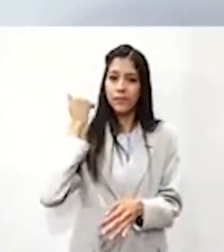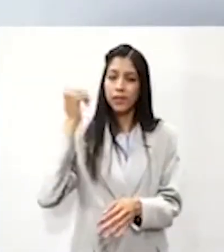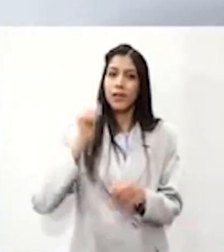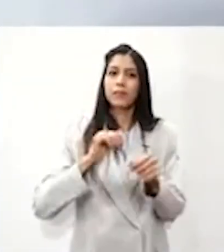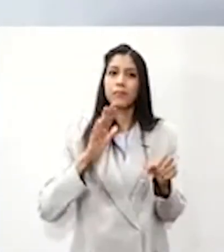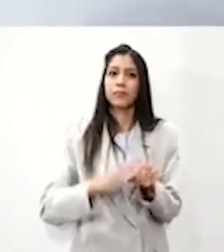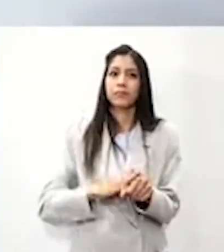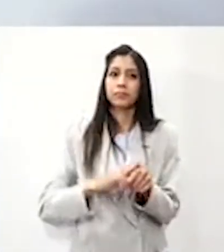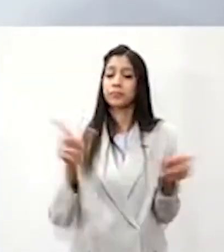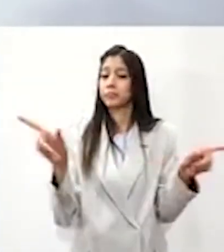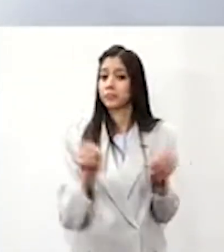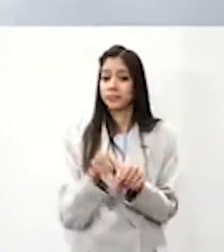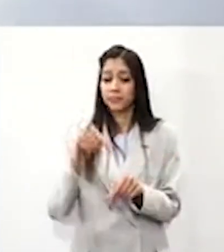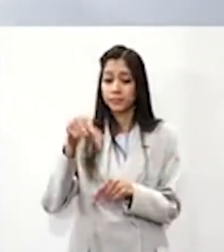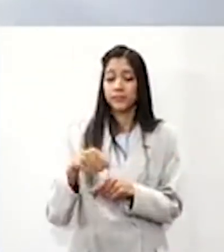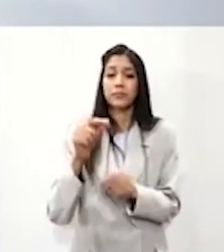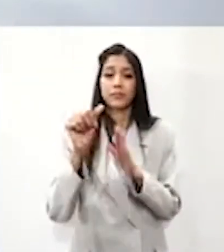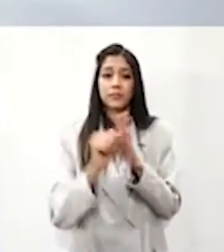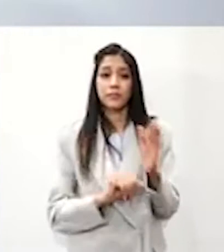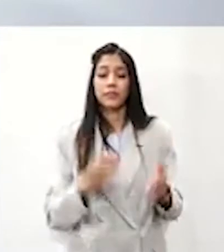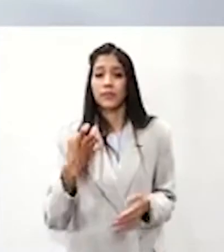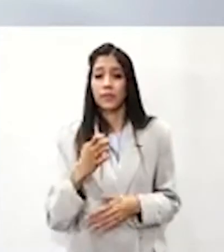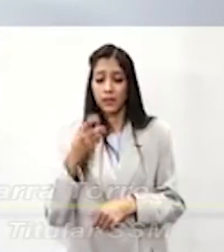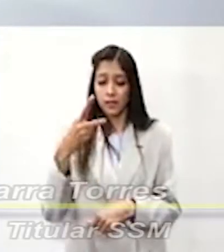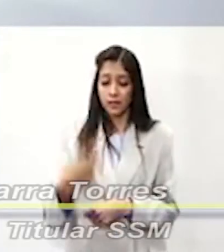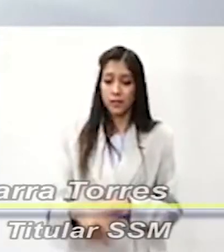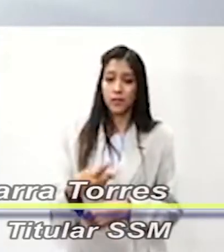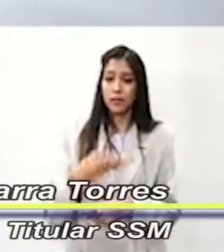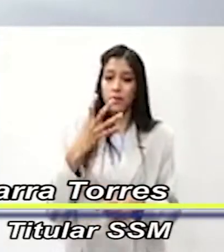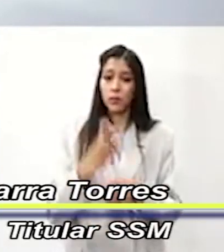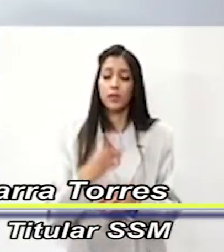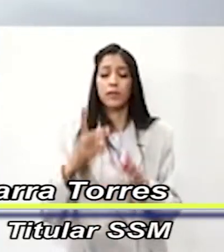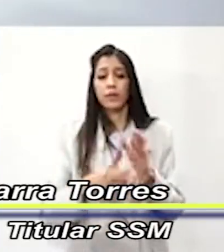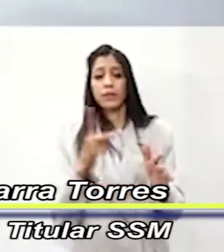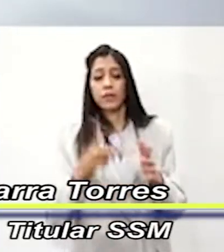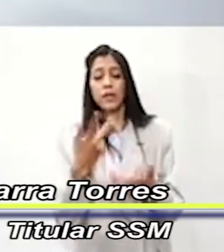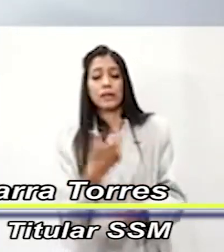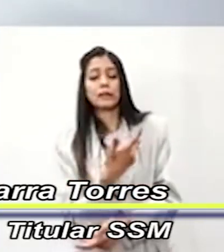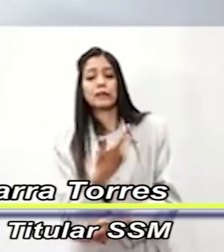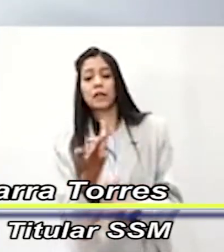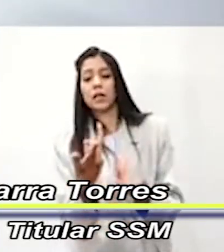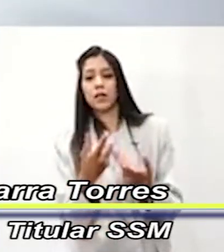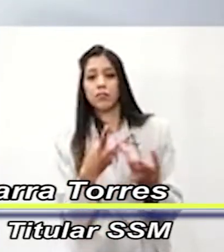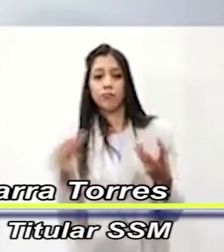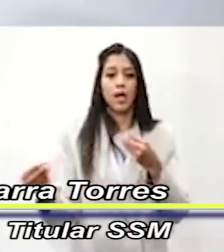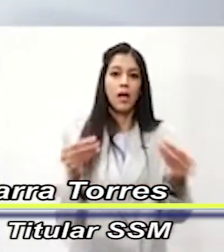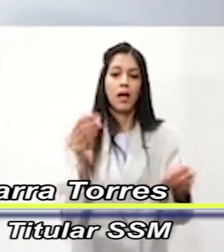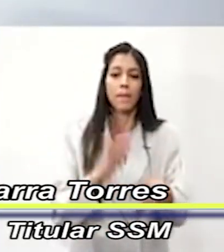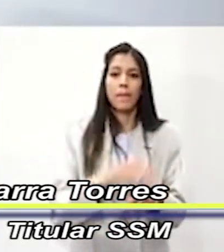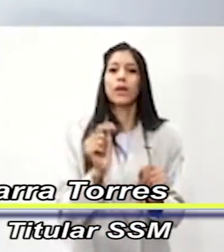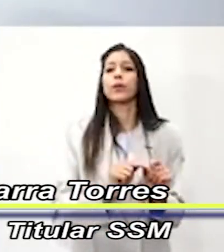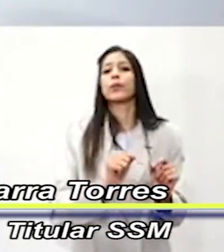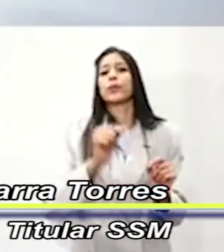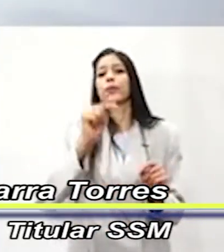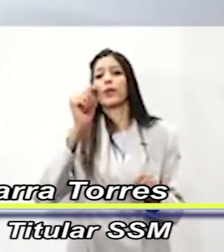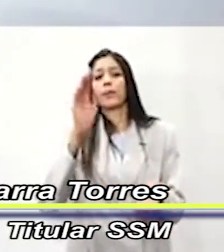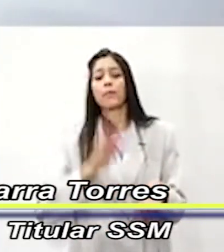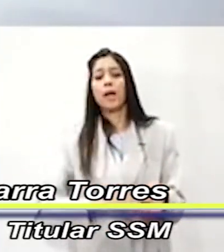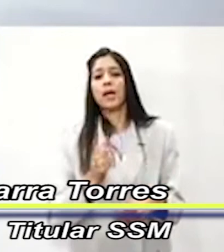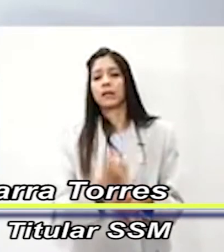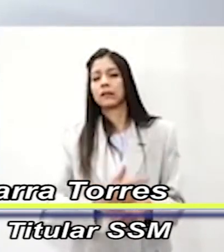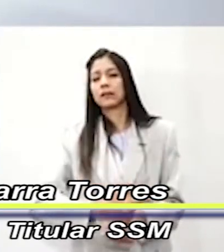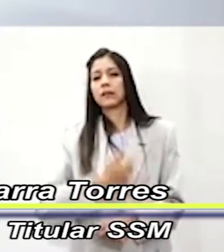casos positivos en solo un día. Y bueno, en esta cuarta ola, el número de defunciones, a pesar de ser la más